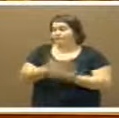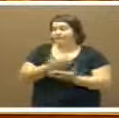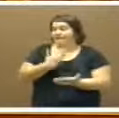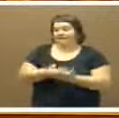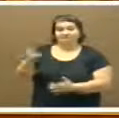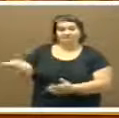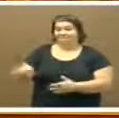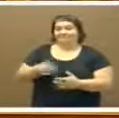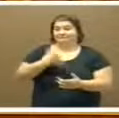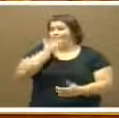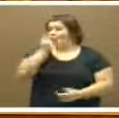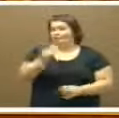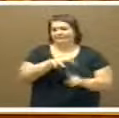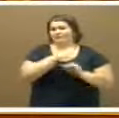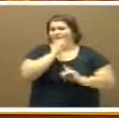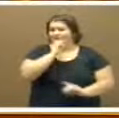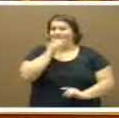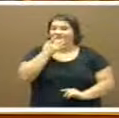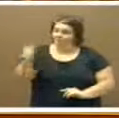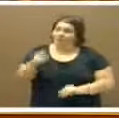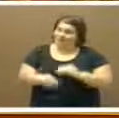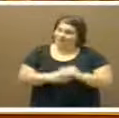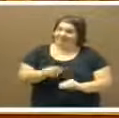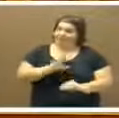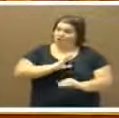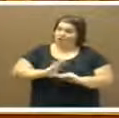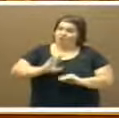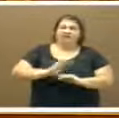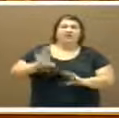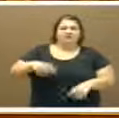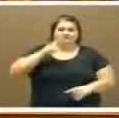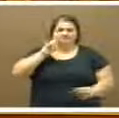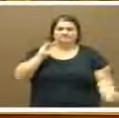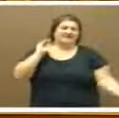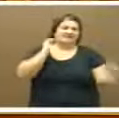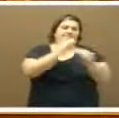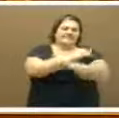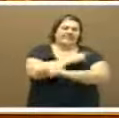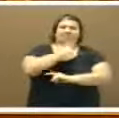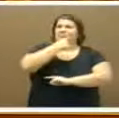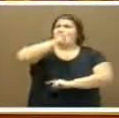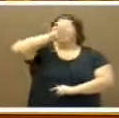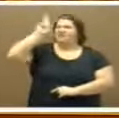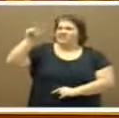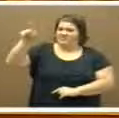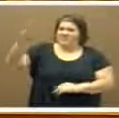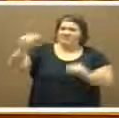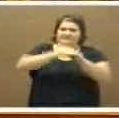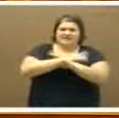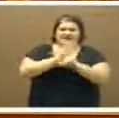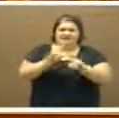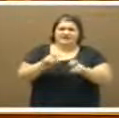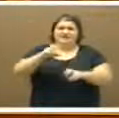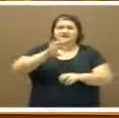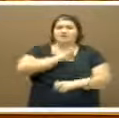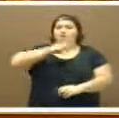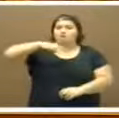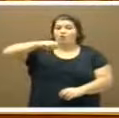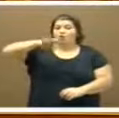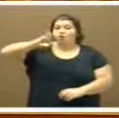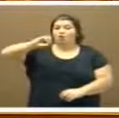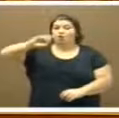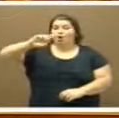Si lo hace, señor consejero, se dará cuenta que esa simetría que se habla en Madrid, esa simetría del señor Montoro a